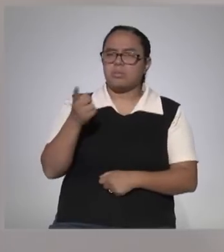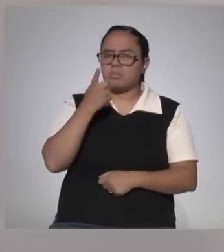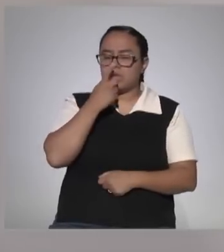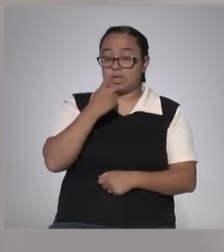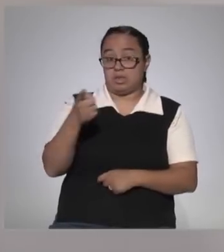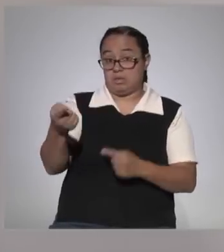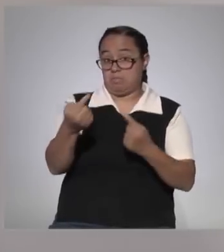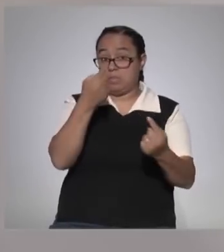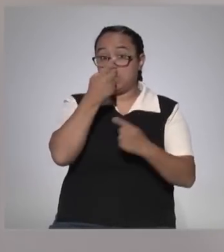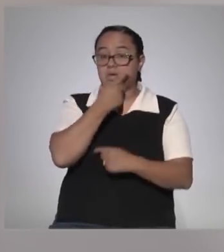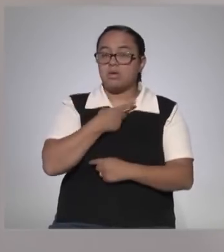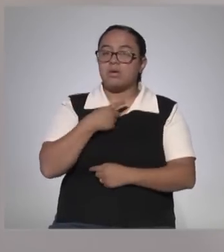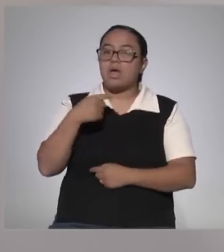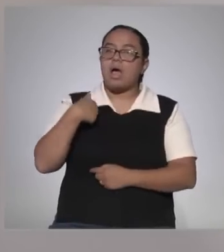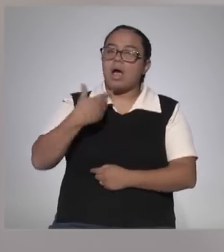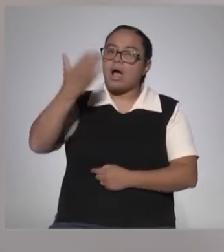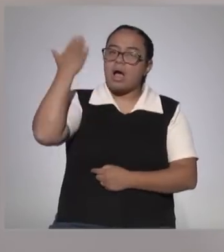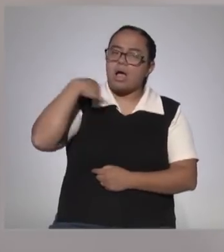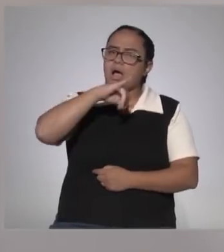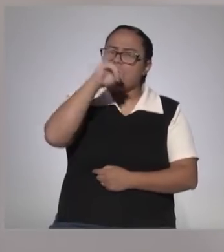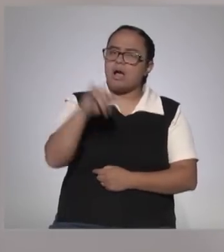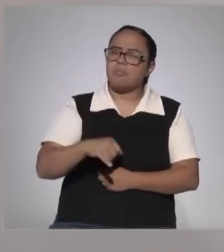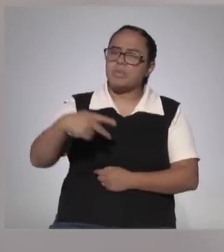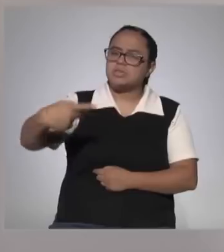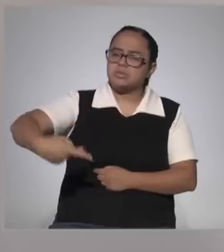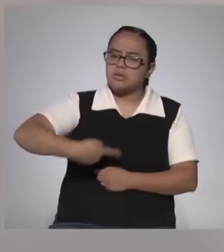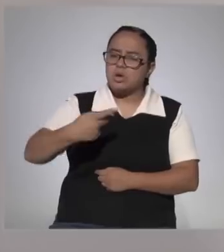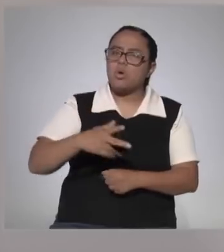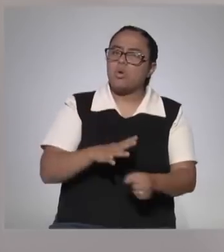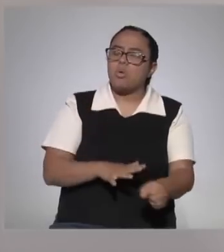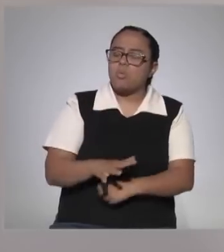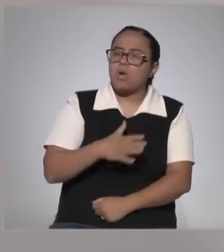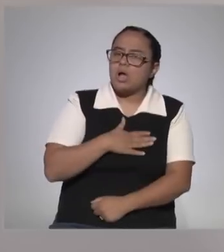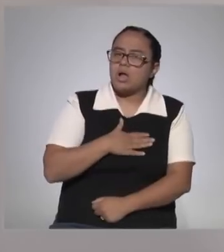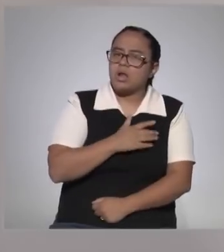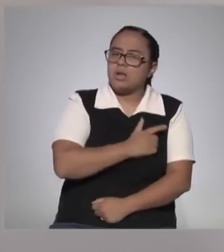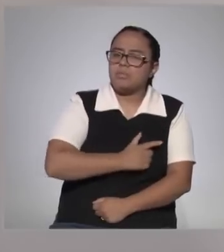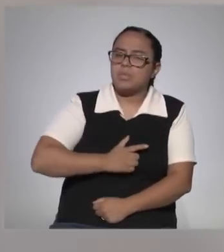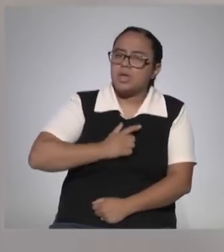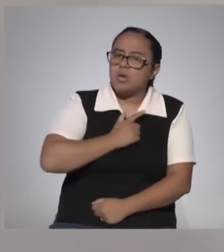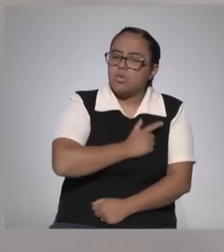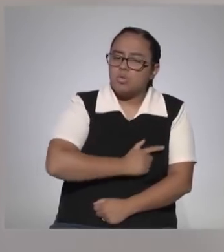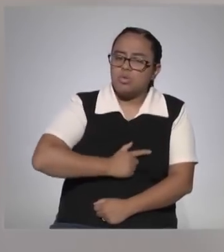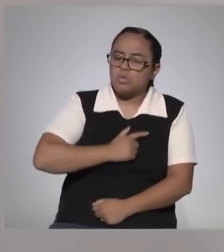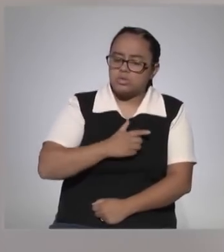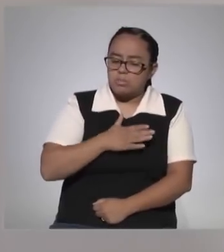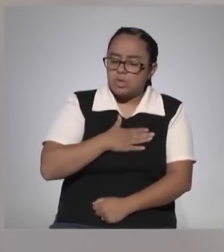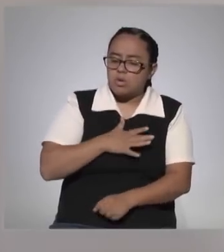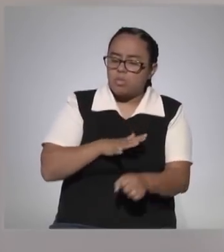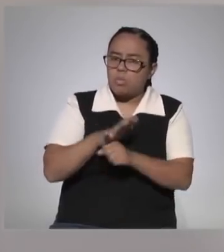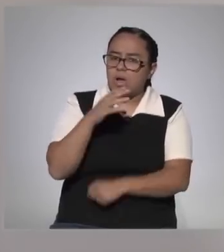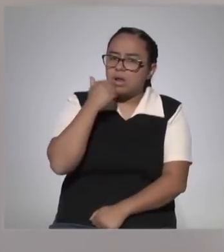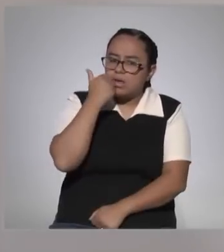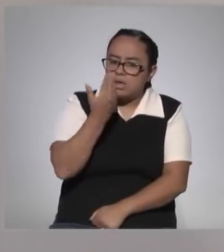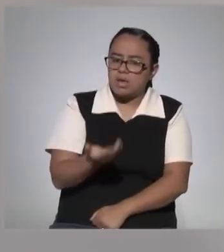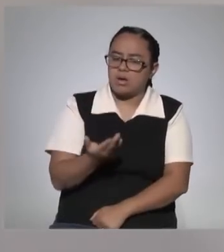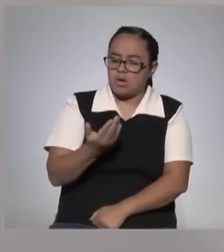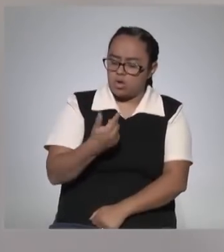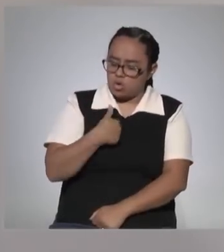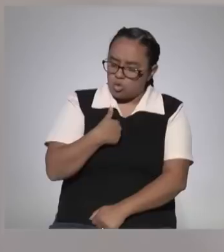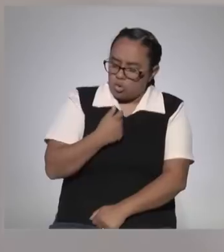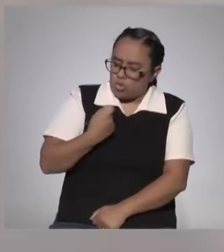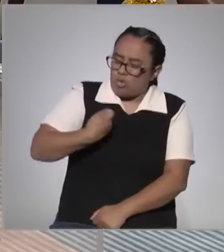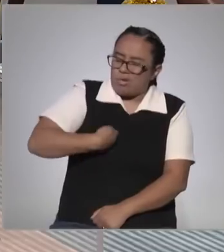nadie me había preguntado qué es lo que a mí me gusta, qué es lo que yo quiero y como quién soy